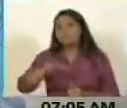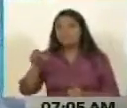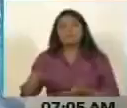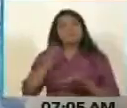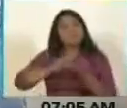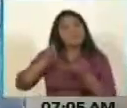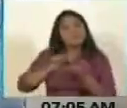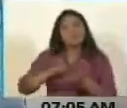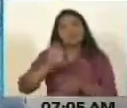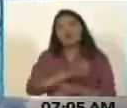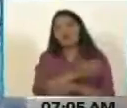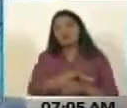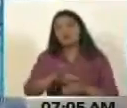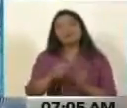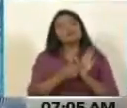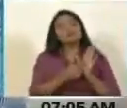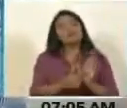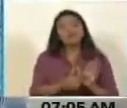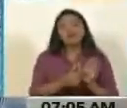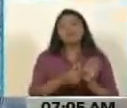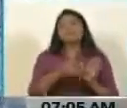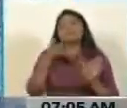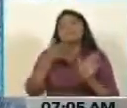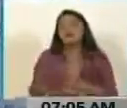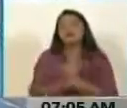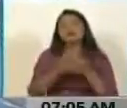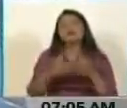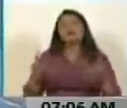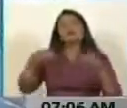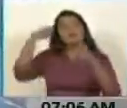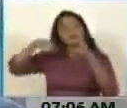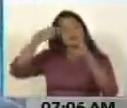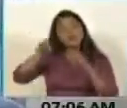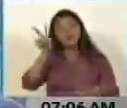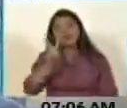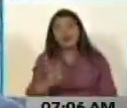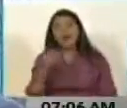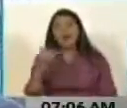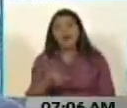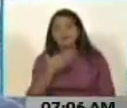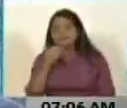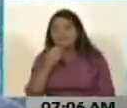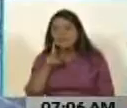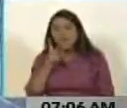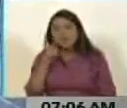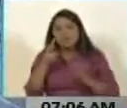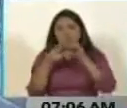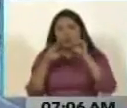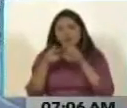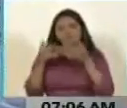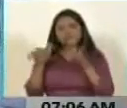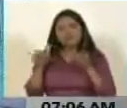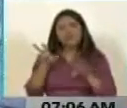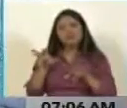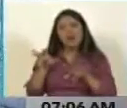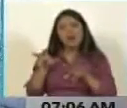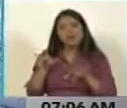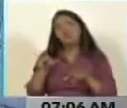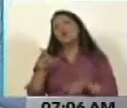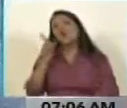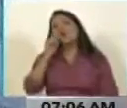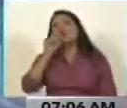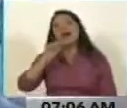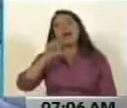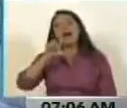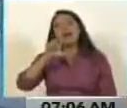música para lo que es la música del cine venezolano. Tenemos la proyección de dos estrenos en documentales, uno que hizo Alejandro Calzadilla